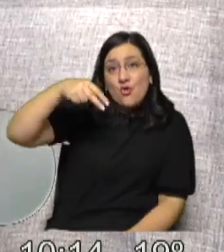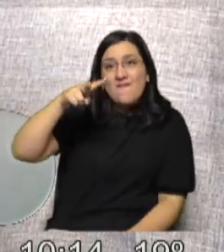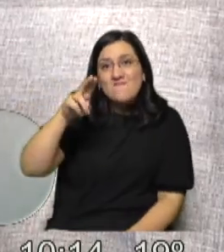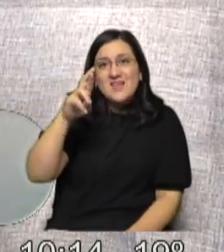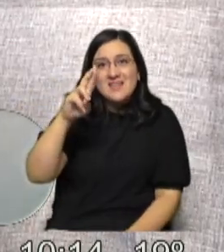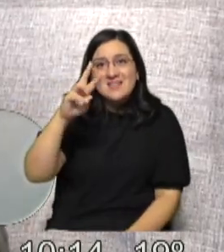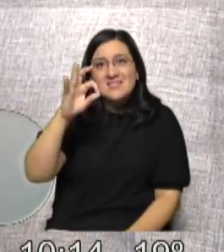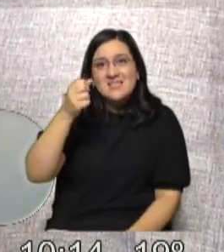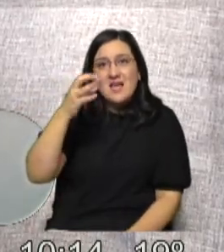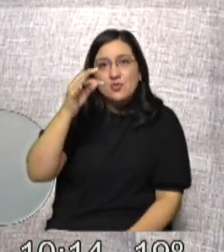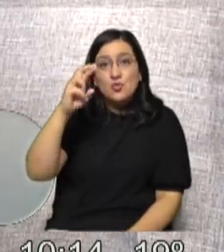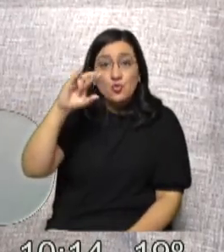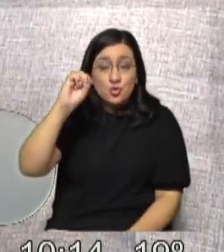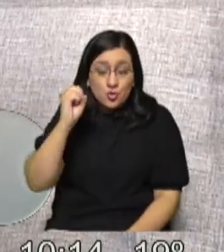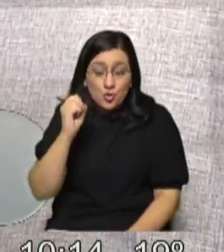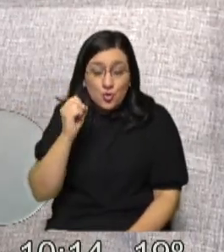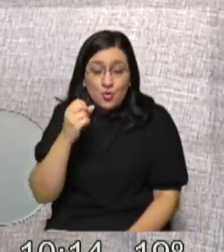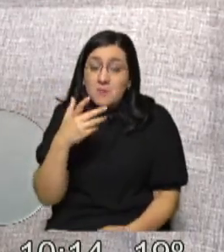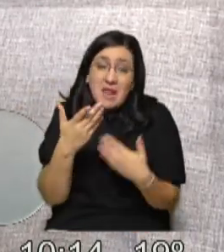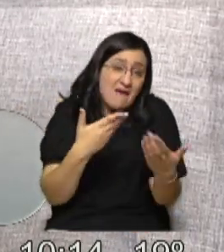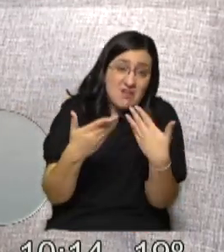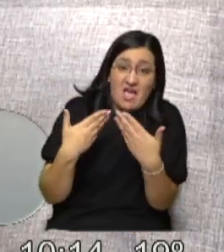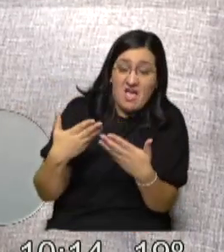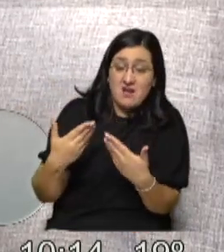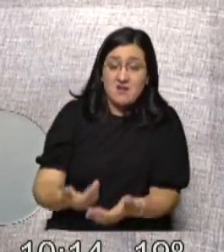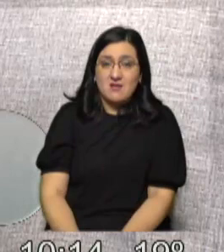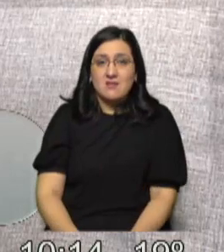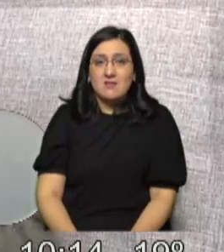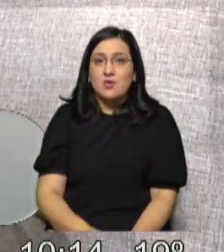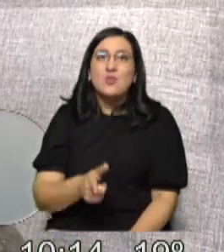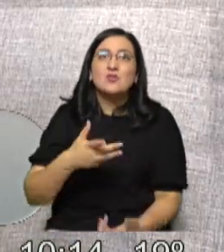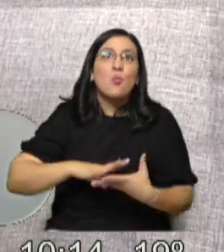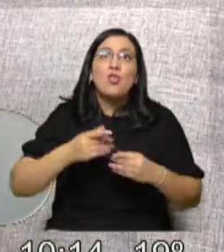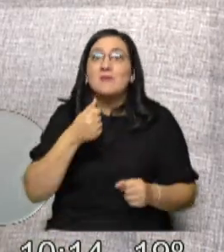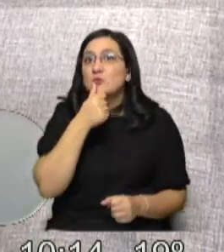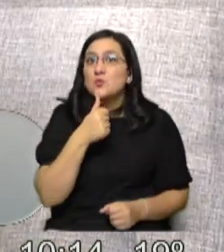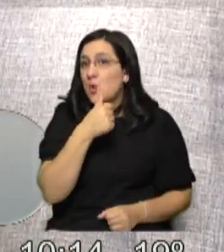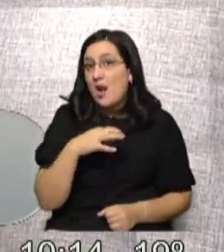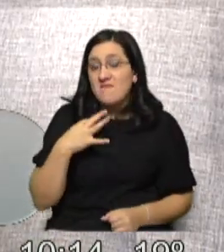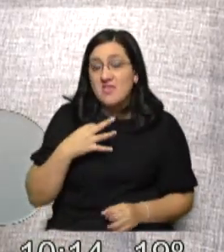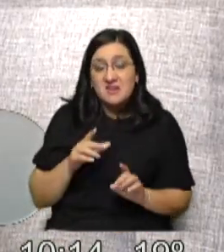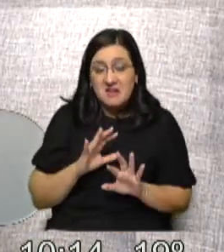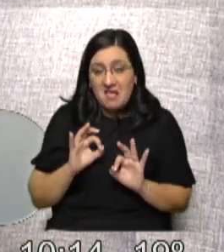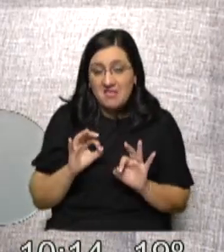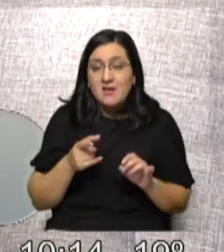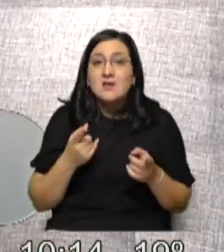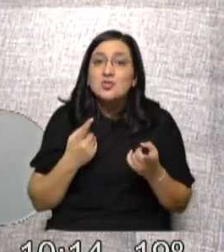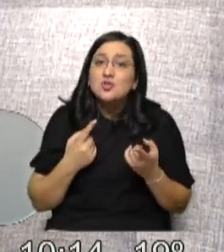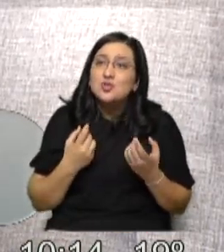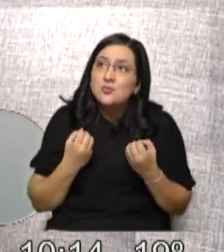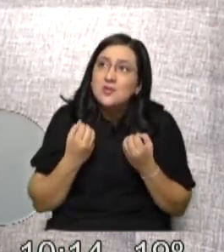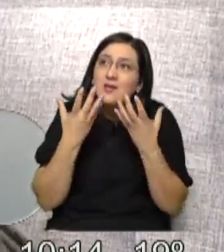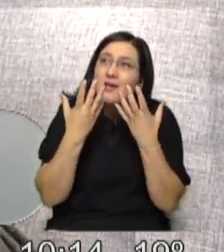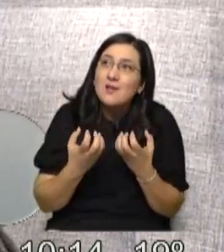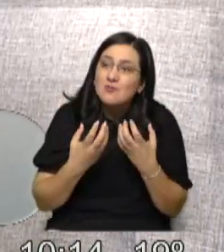ni siquiera traer un modelo o un plan de algo para resolver la vida a nadie, sino generar instancias de sensibilización, de acercar,